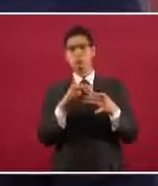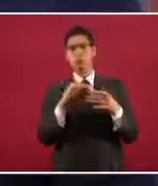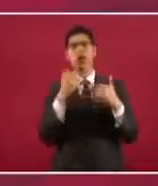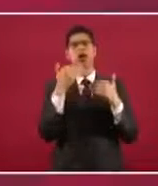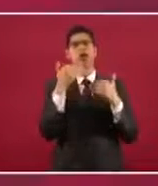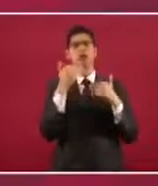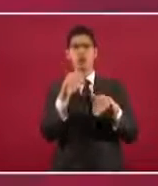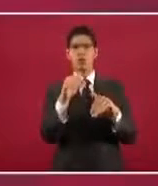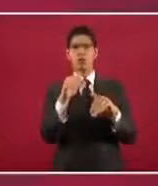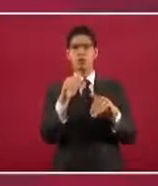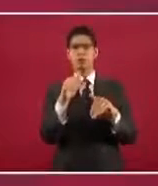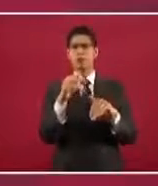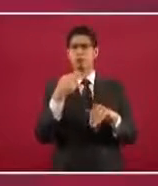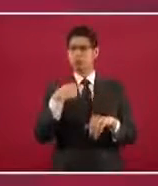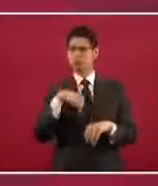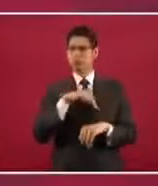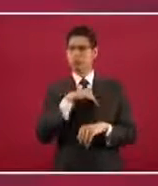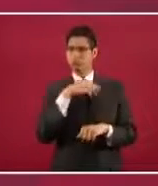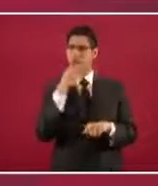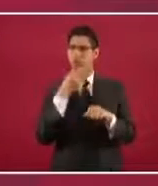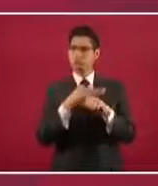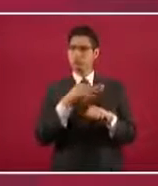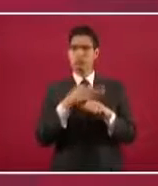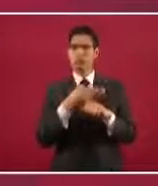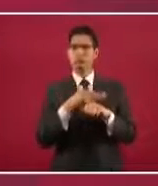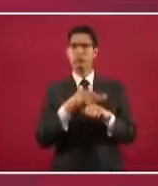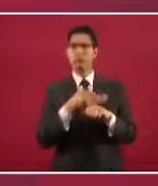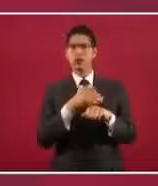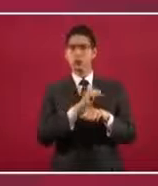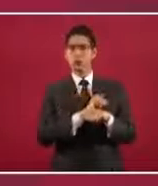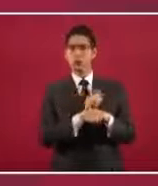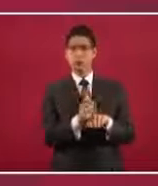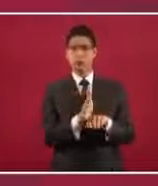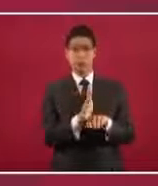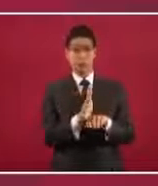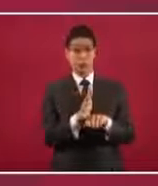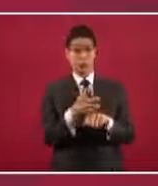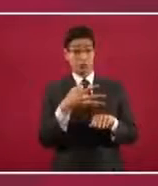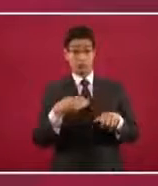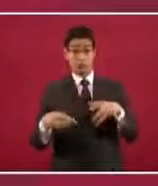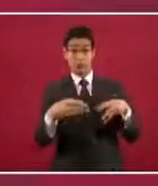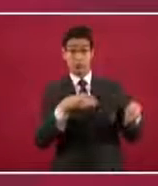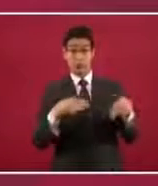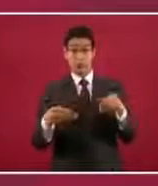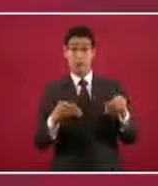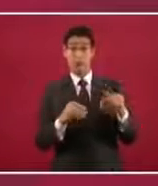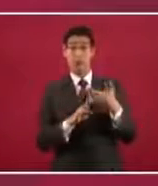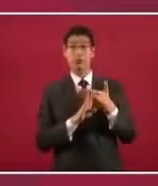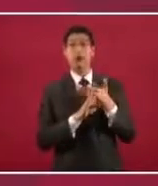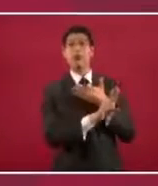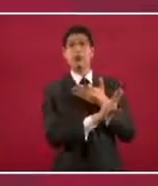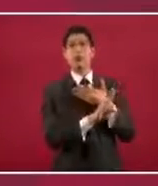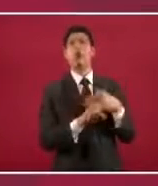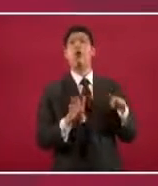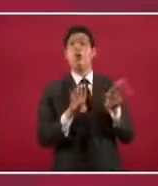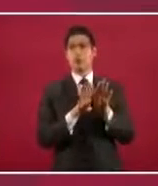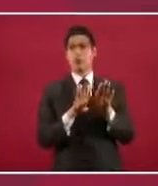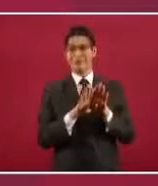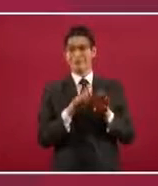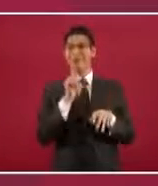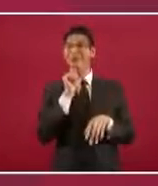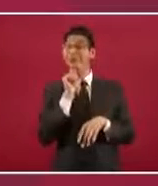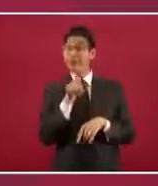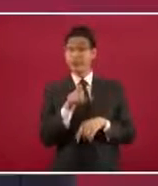cómo estamos enfrentando la pandemia y cómo vamos a